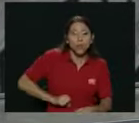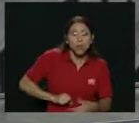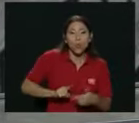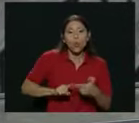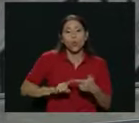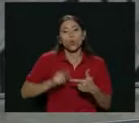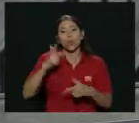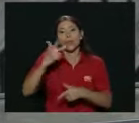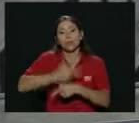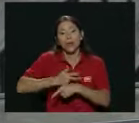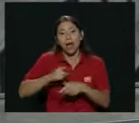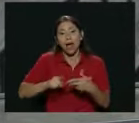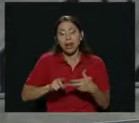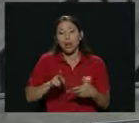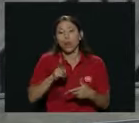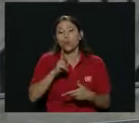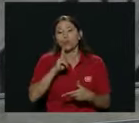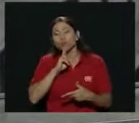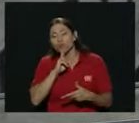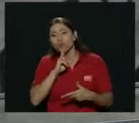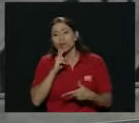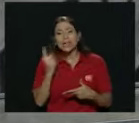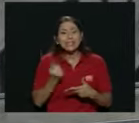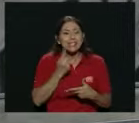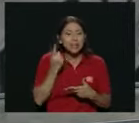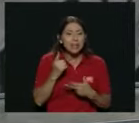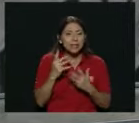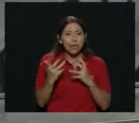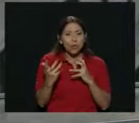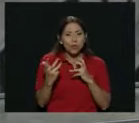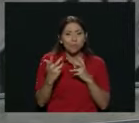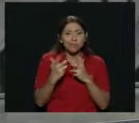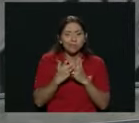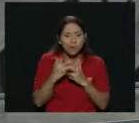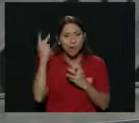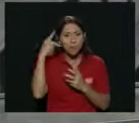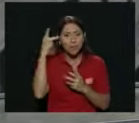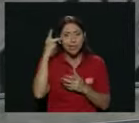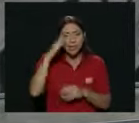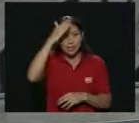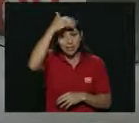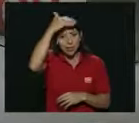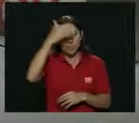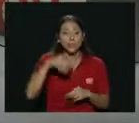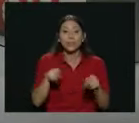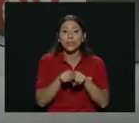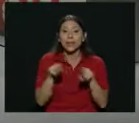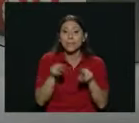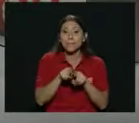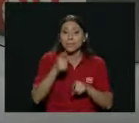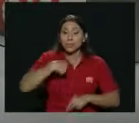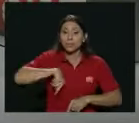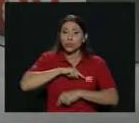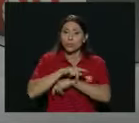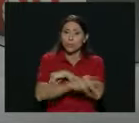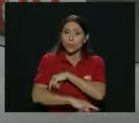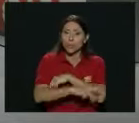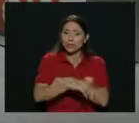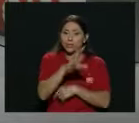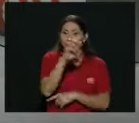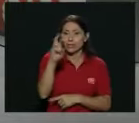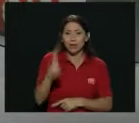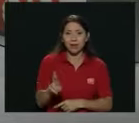Honduras siempre ha estado muy plegado a la política exterior de Trump. Y por otro lado, nuestro país, Costa